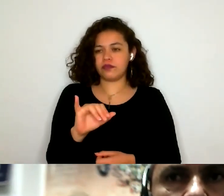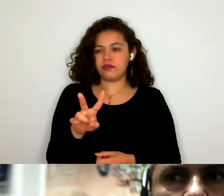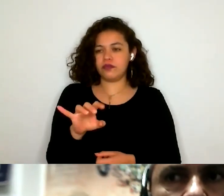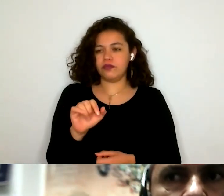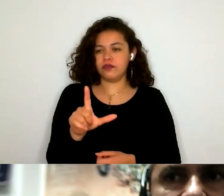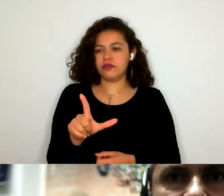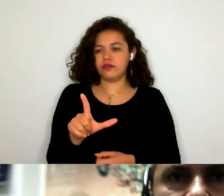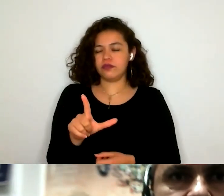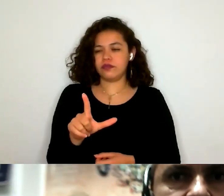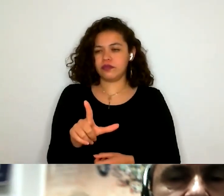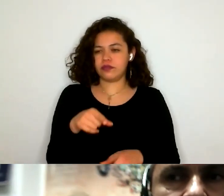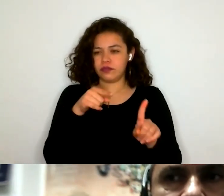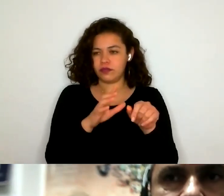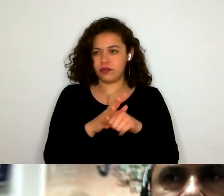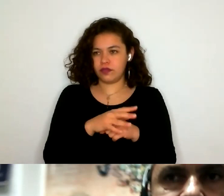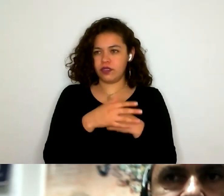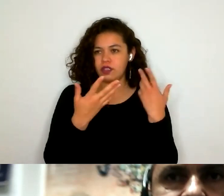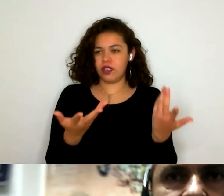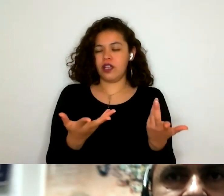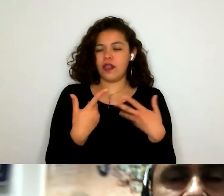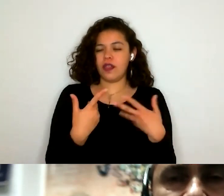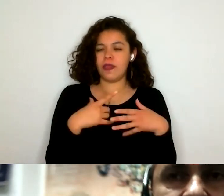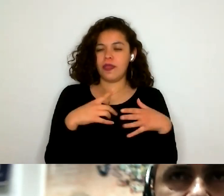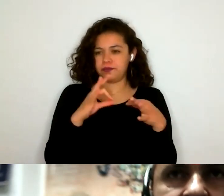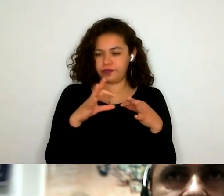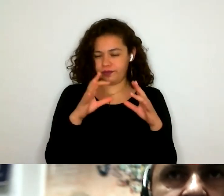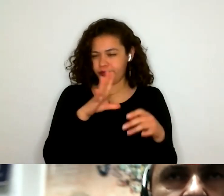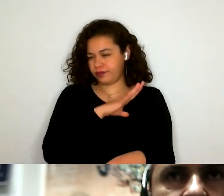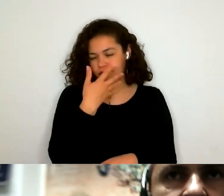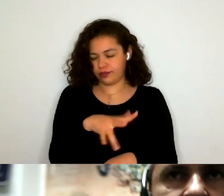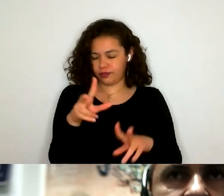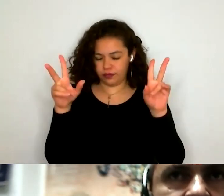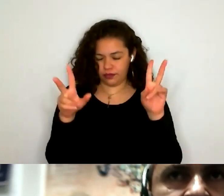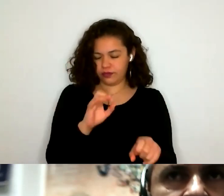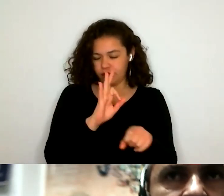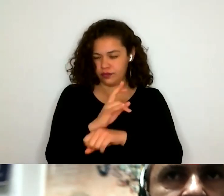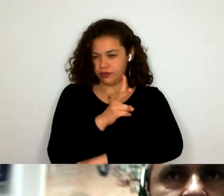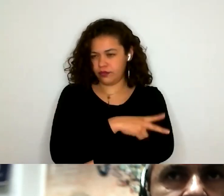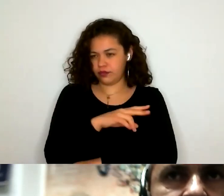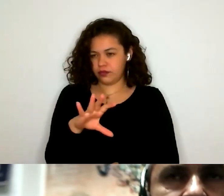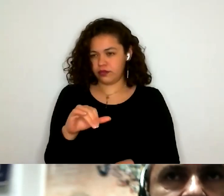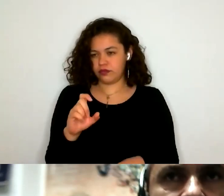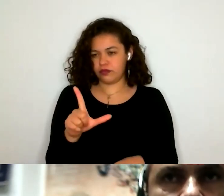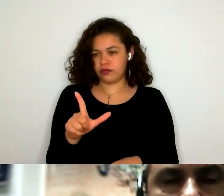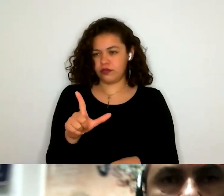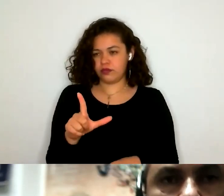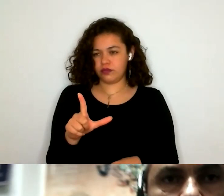Vimos como encuadre el tema en general de protección civil a